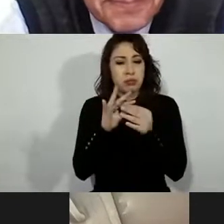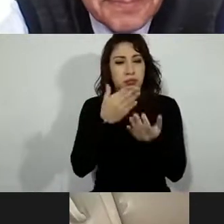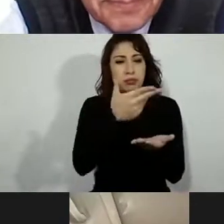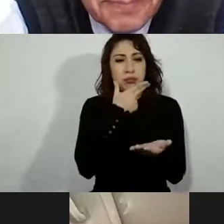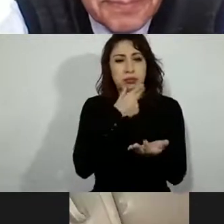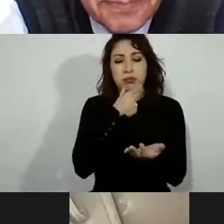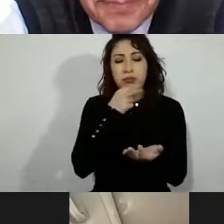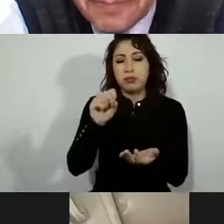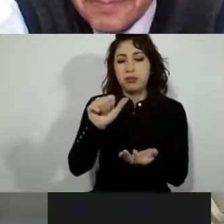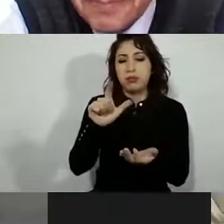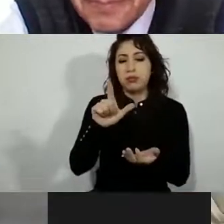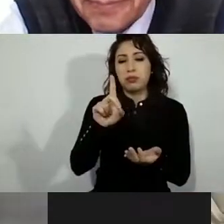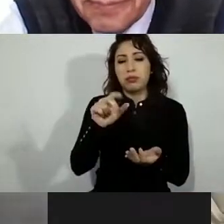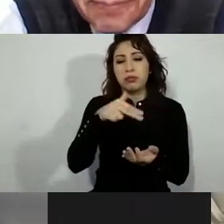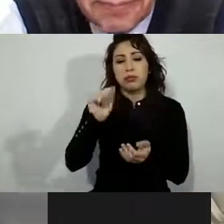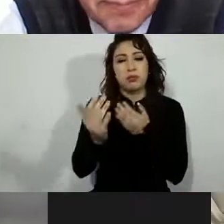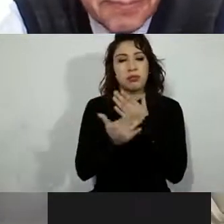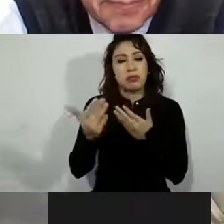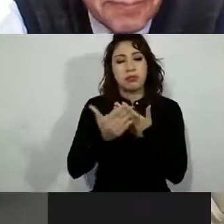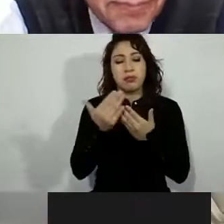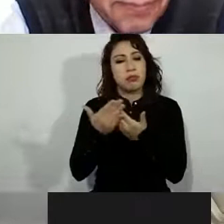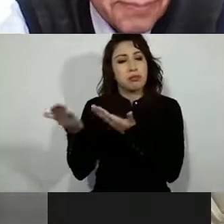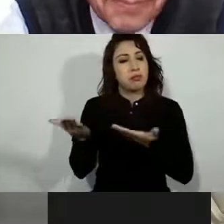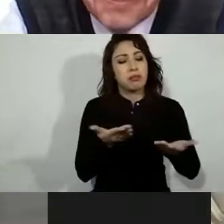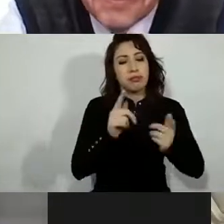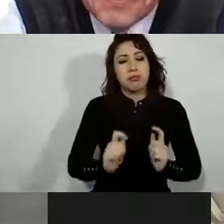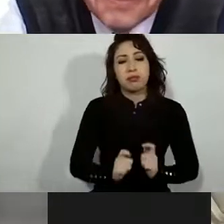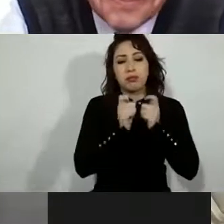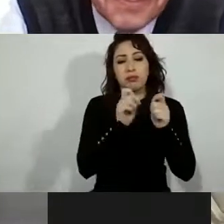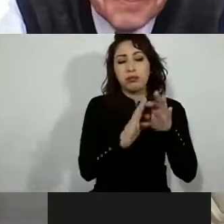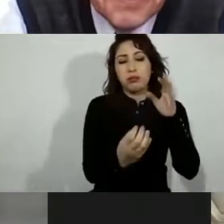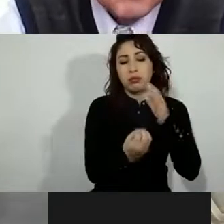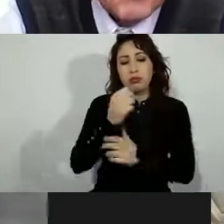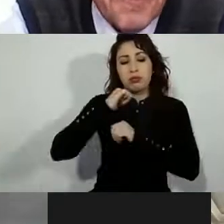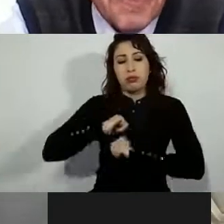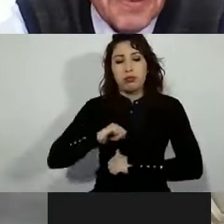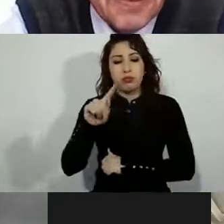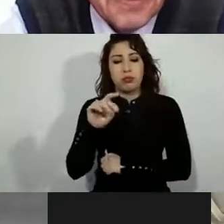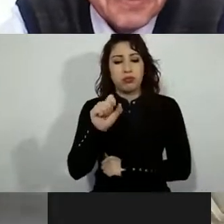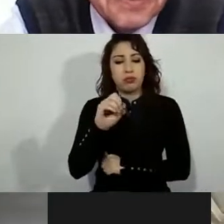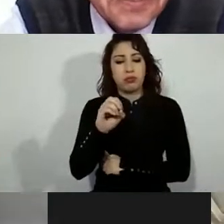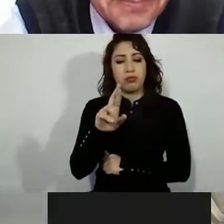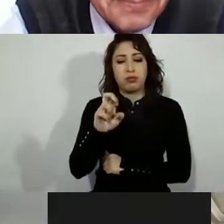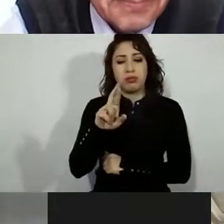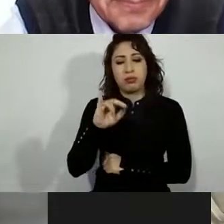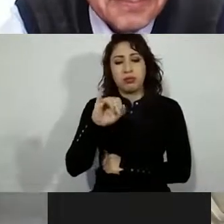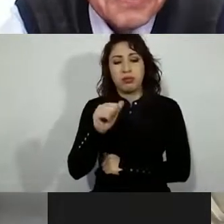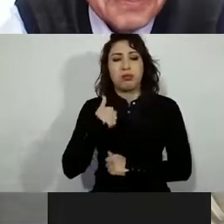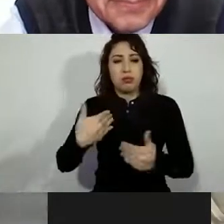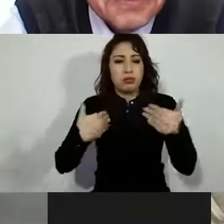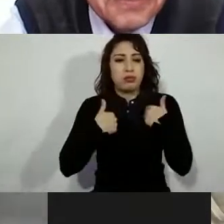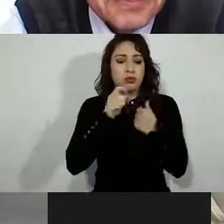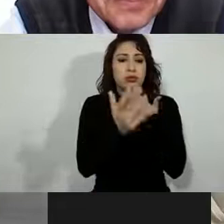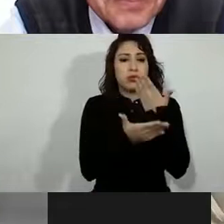apenas va llegando, entiendo que se está acoplando y empezando a agarrar los hilos de lo que es